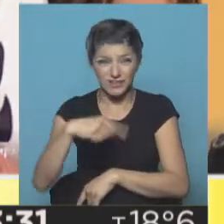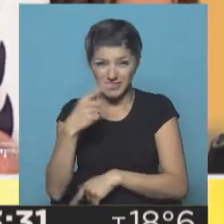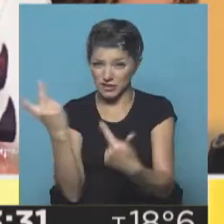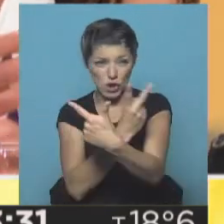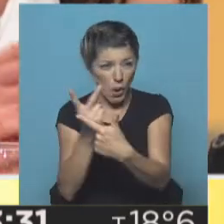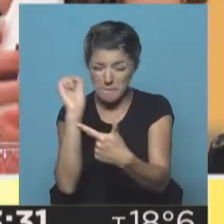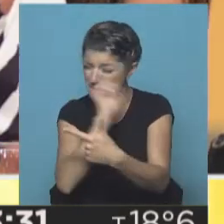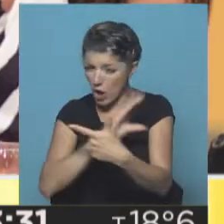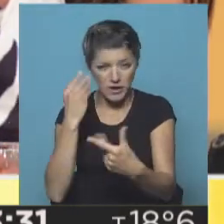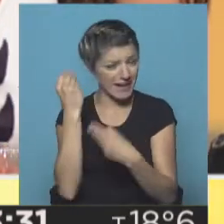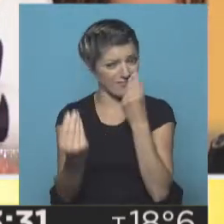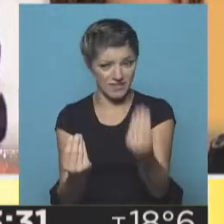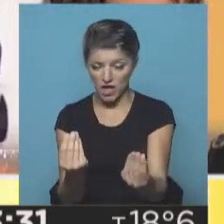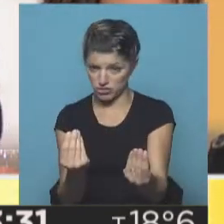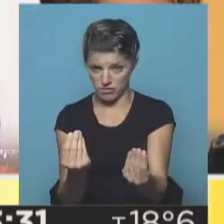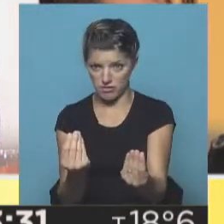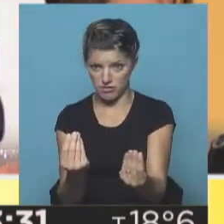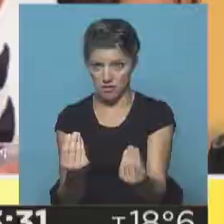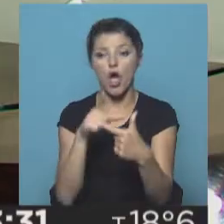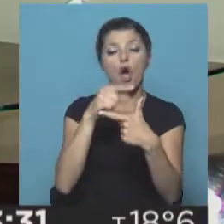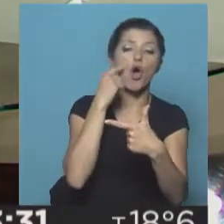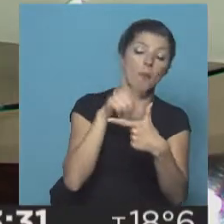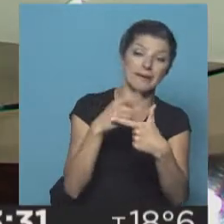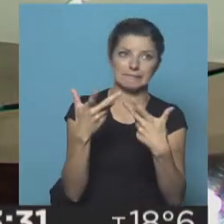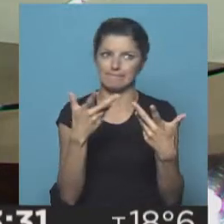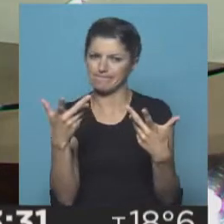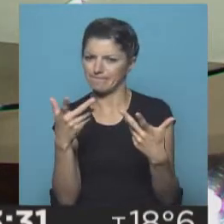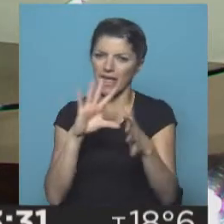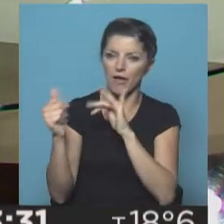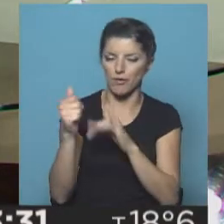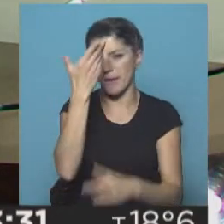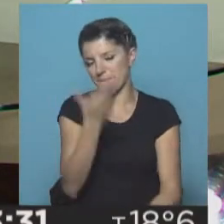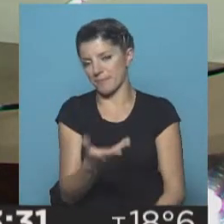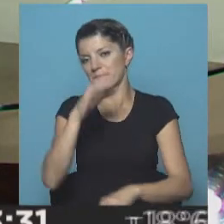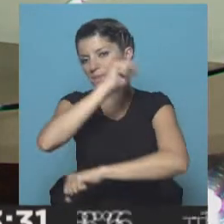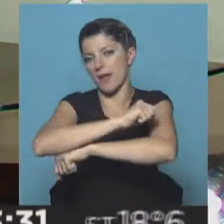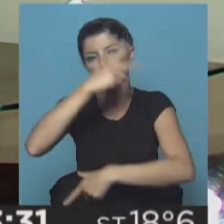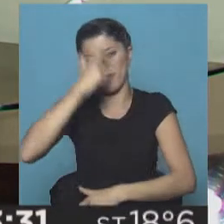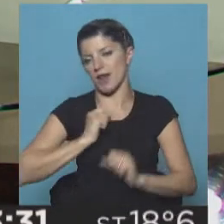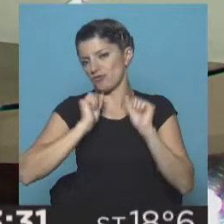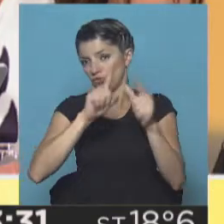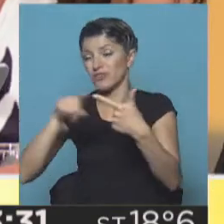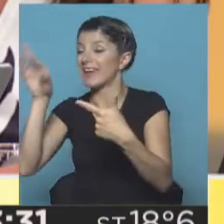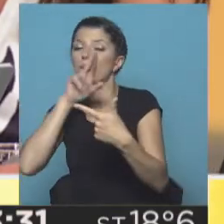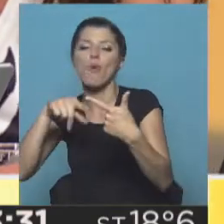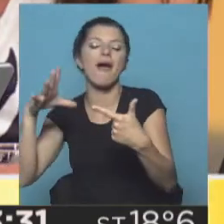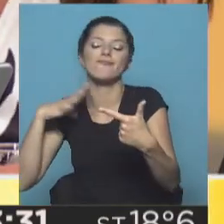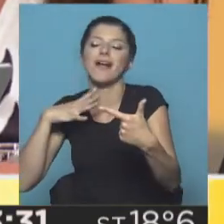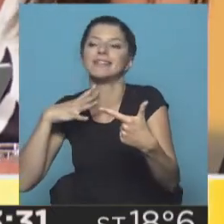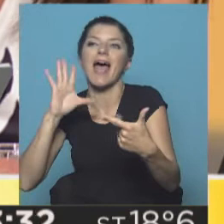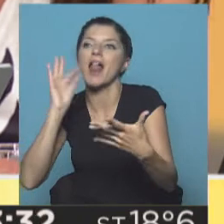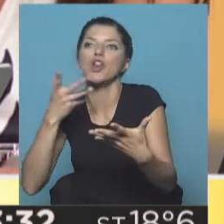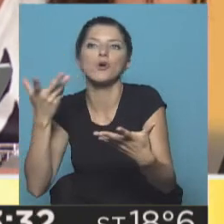haber. Tienen gran rechazo. El carisma de Trump es muy cuestionable por lo que es Trump y ella no logra tener el carisma, o sea,